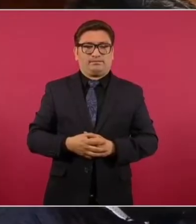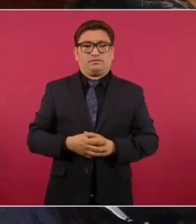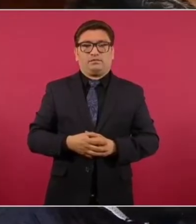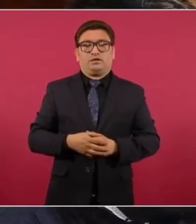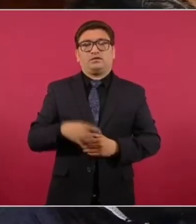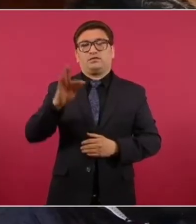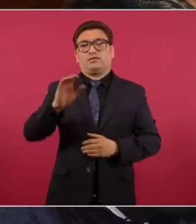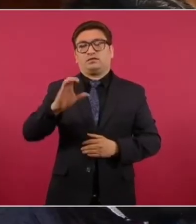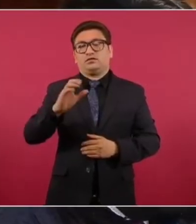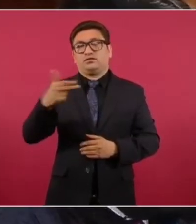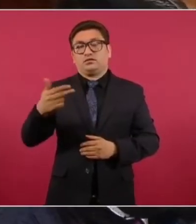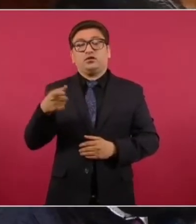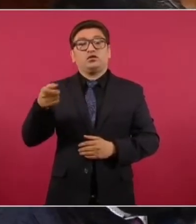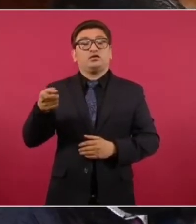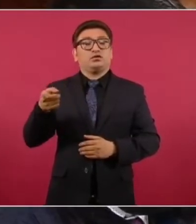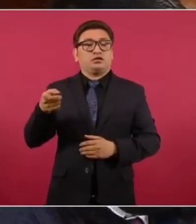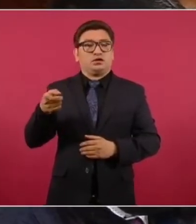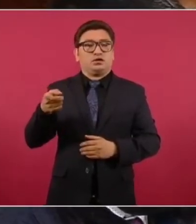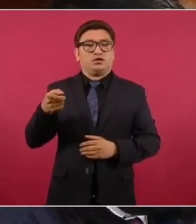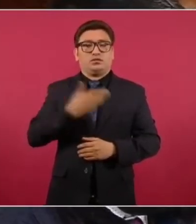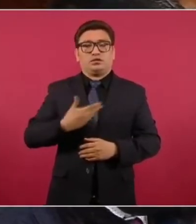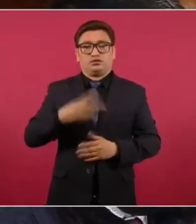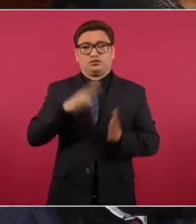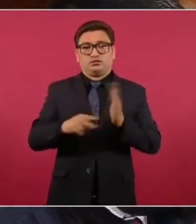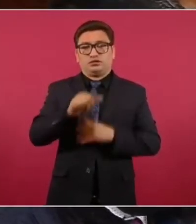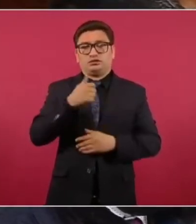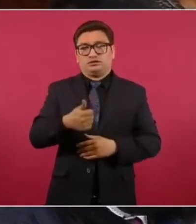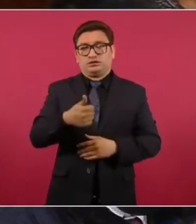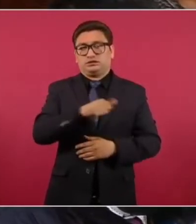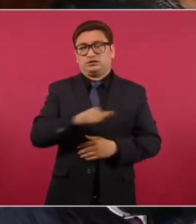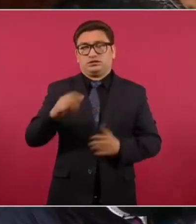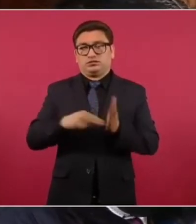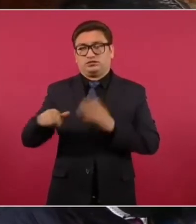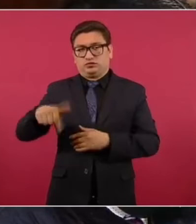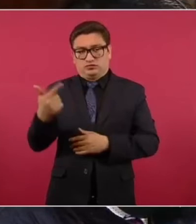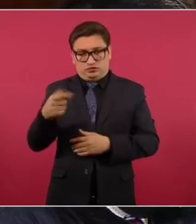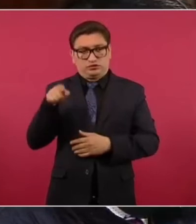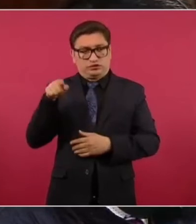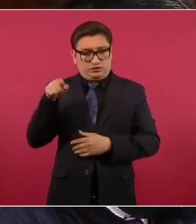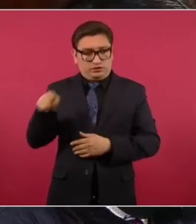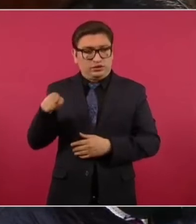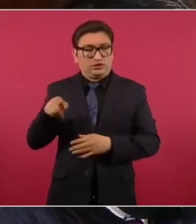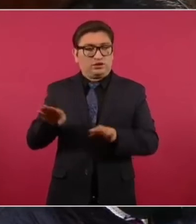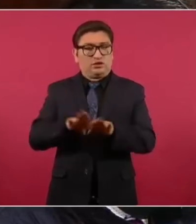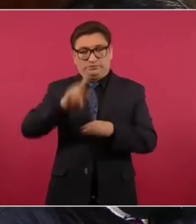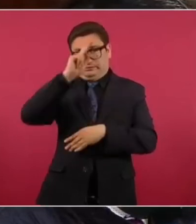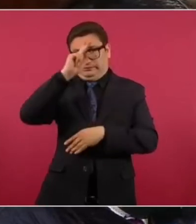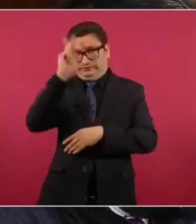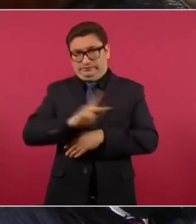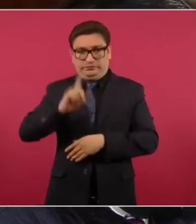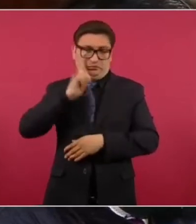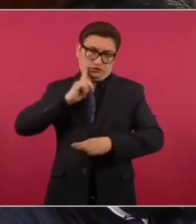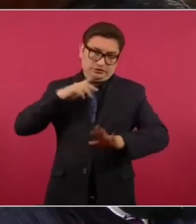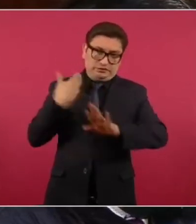Felipe Calderón Hinojosa, del 2006 al 2012, y en este periodo presencial se agudiza la violencia en contra de las